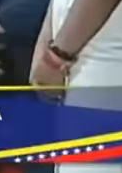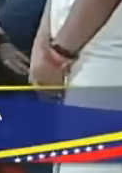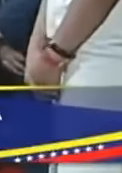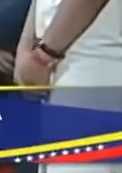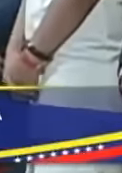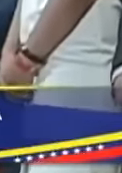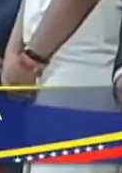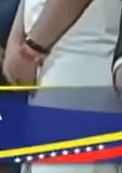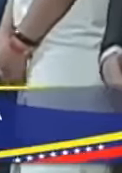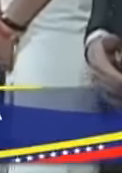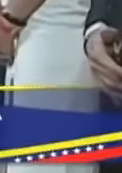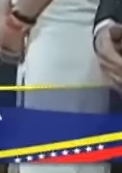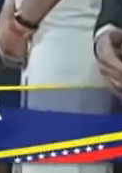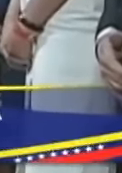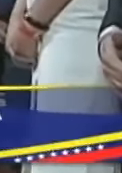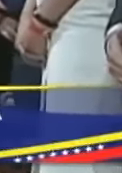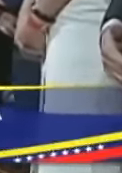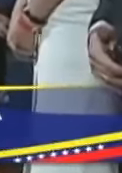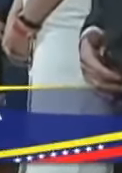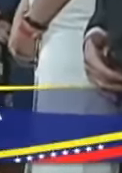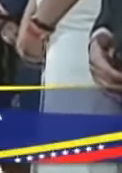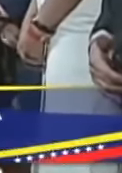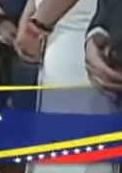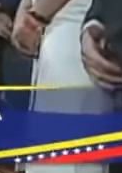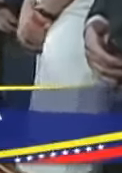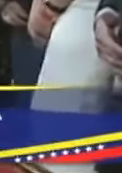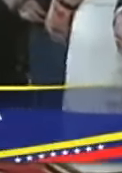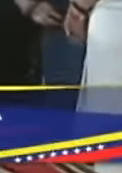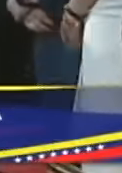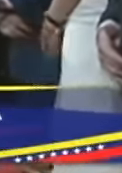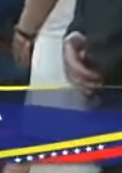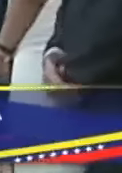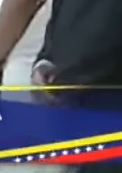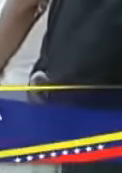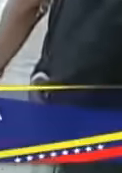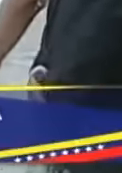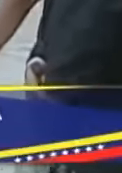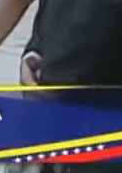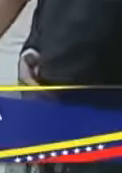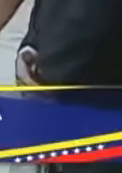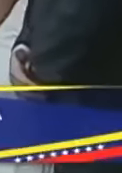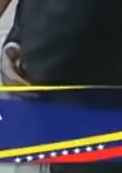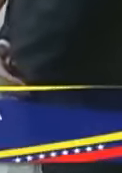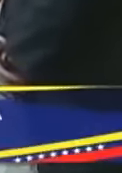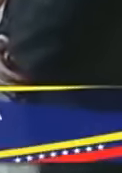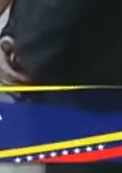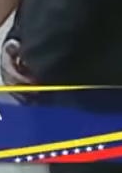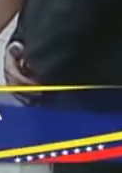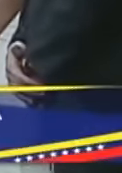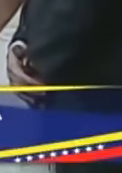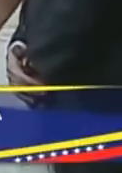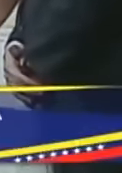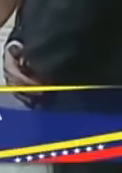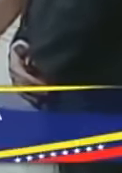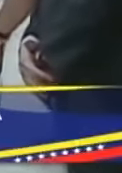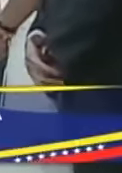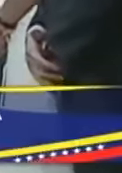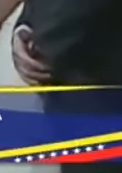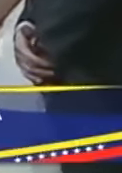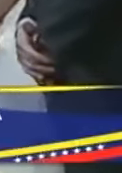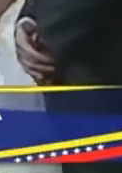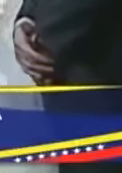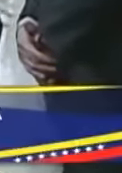Toda. El coordinador es el doctor Jorge Rodríguez, presidente de la Asamblea Nacional. Así se vive